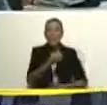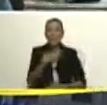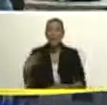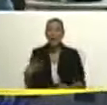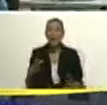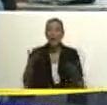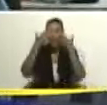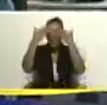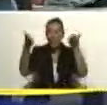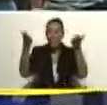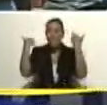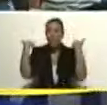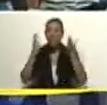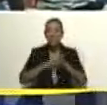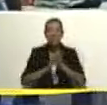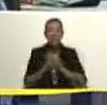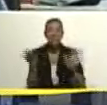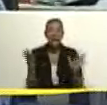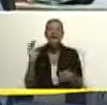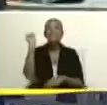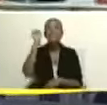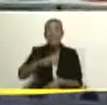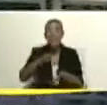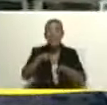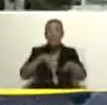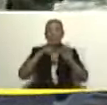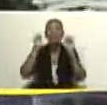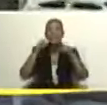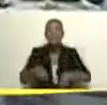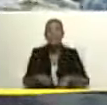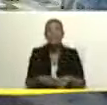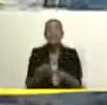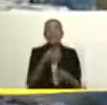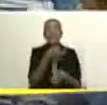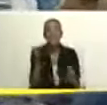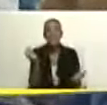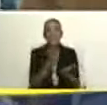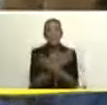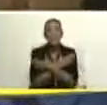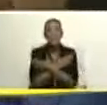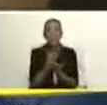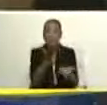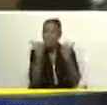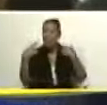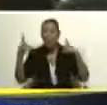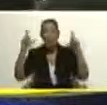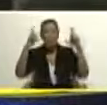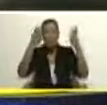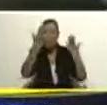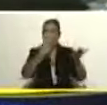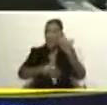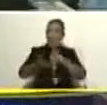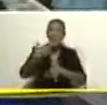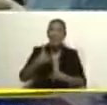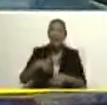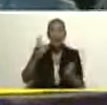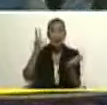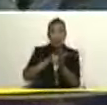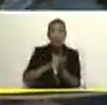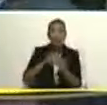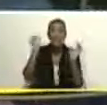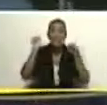eso quedó lejos en el pasado? Sí. Bueno, excelente. Yo me quiero tomar una foto con ustedes. ¿Me aceptan una